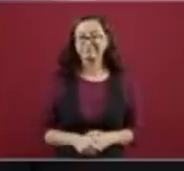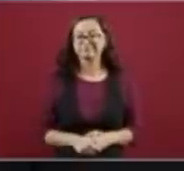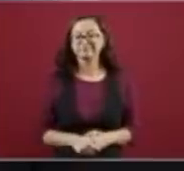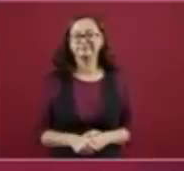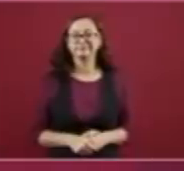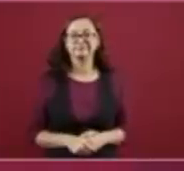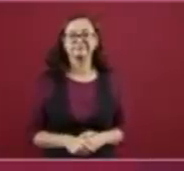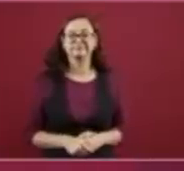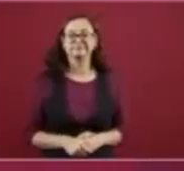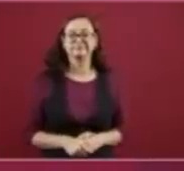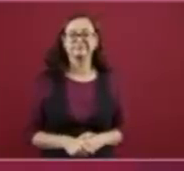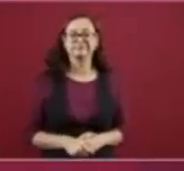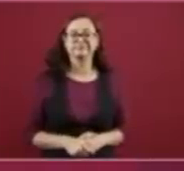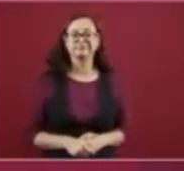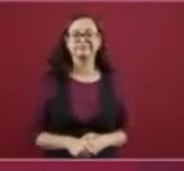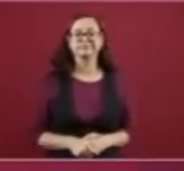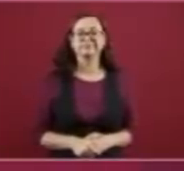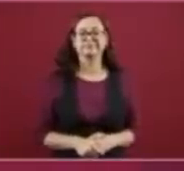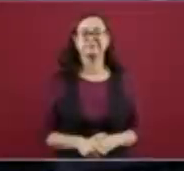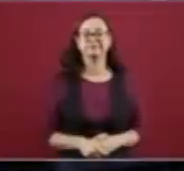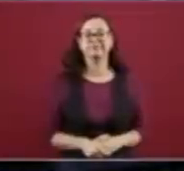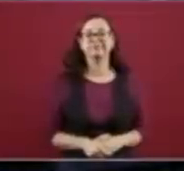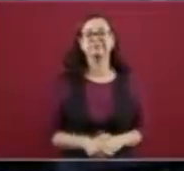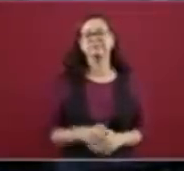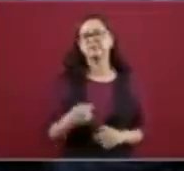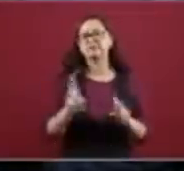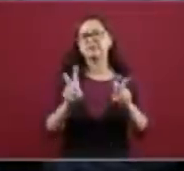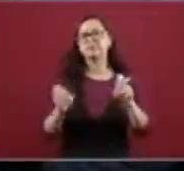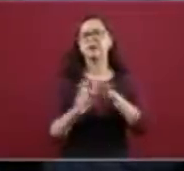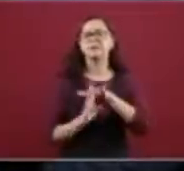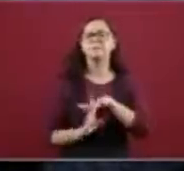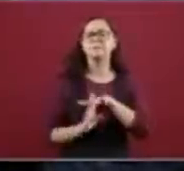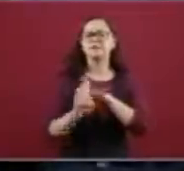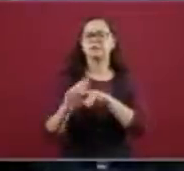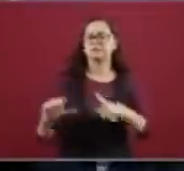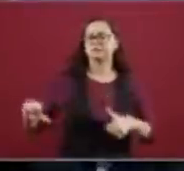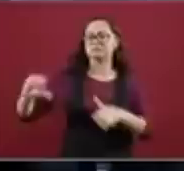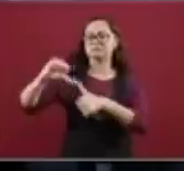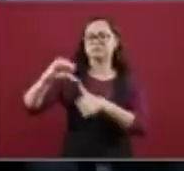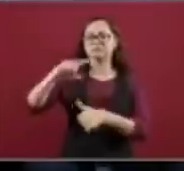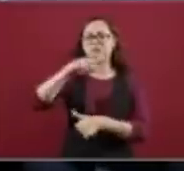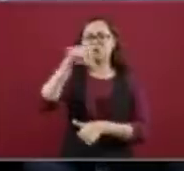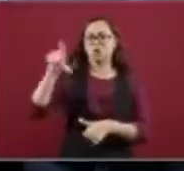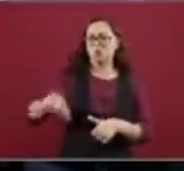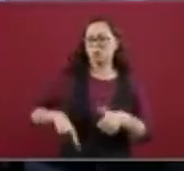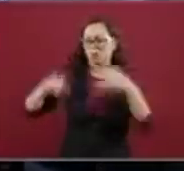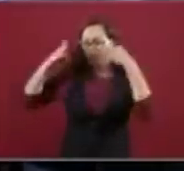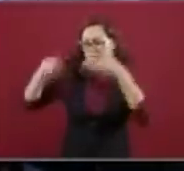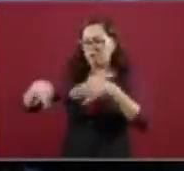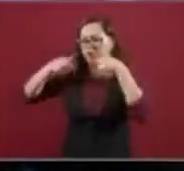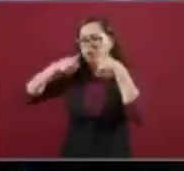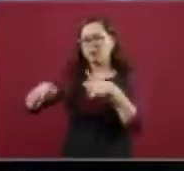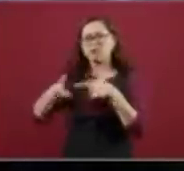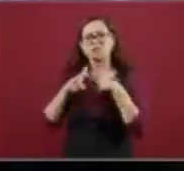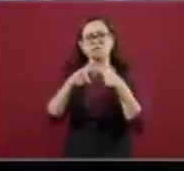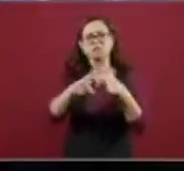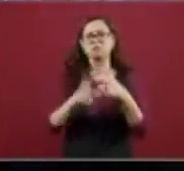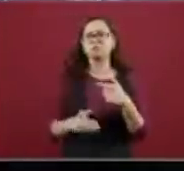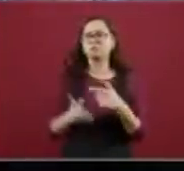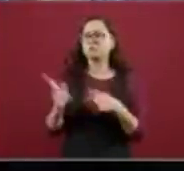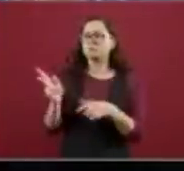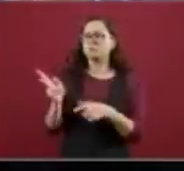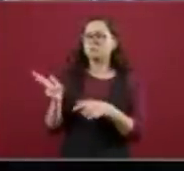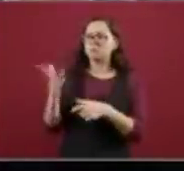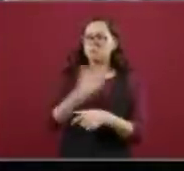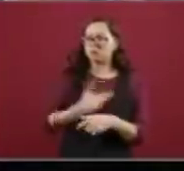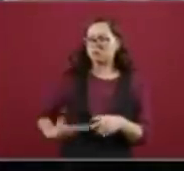En el caso de si seguirán siendo los migrantes una prioridad, los migrantes centroamericanos, y si va a invitar a los presidentes de El Salvador,